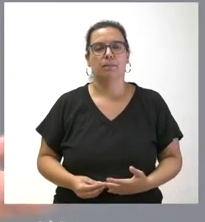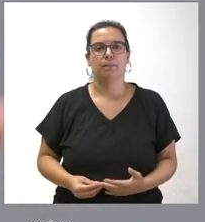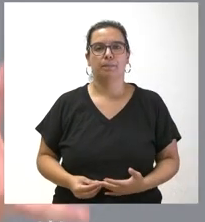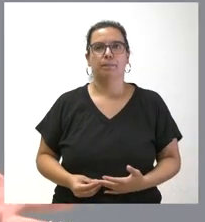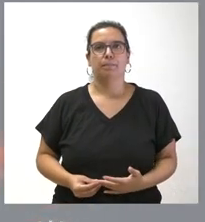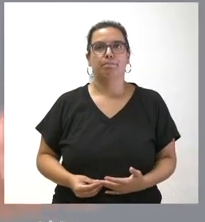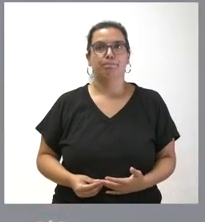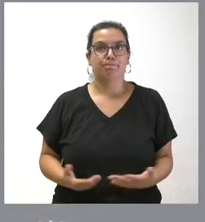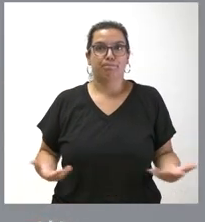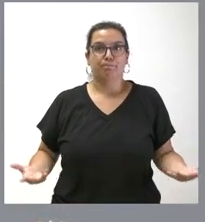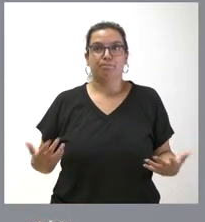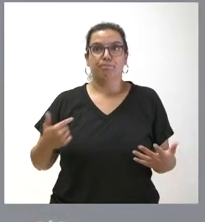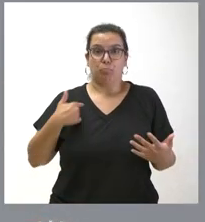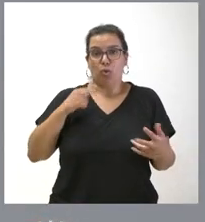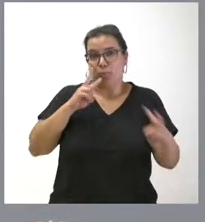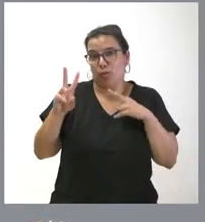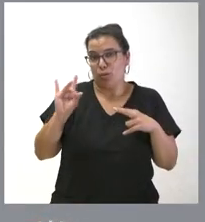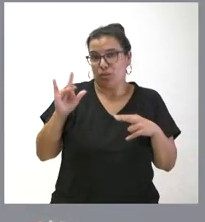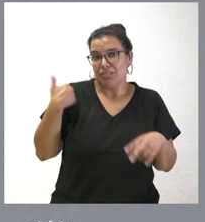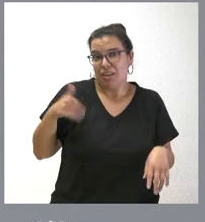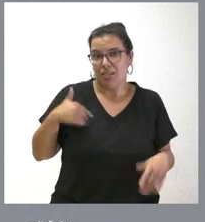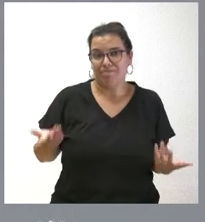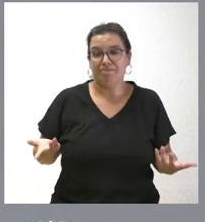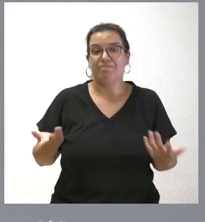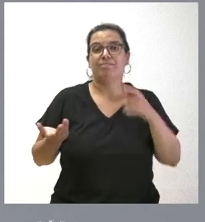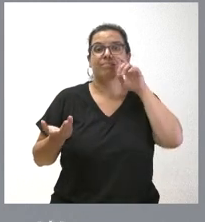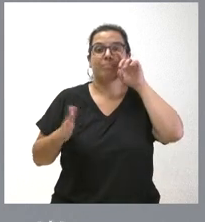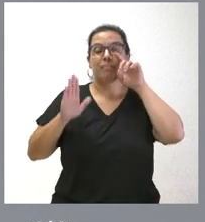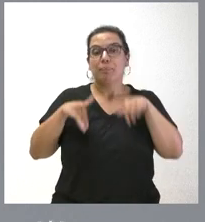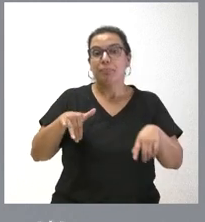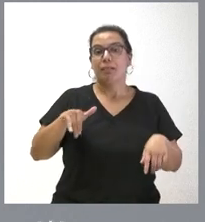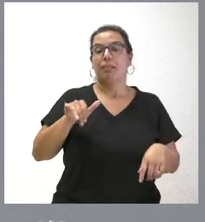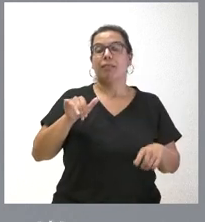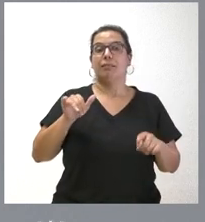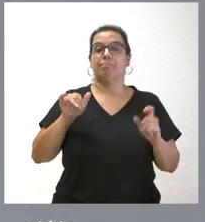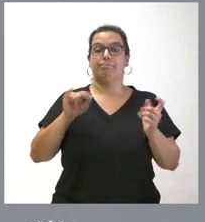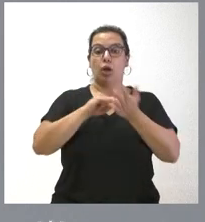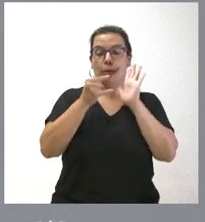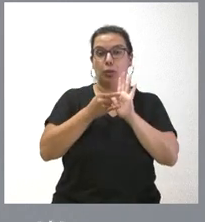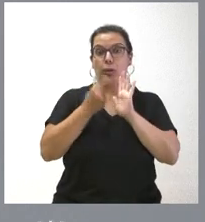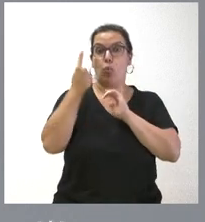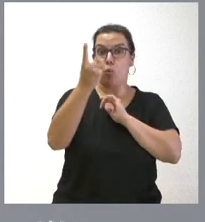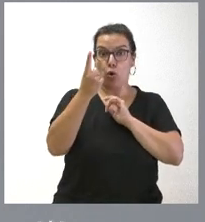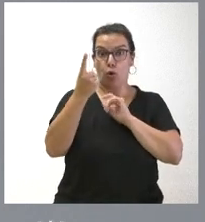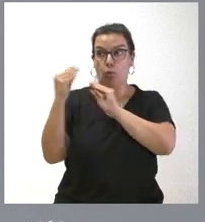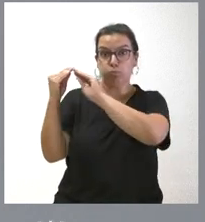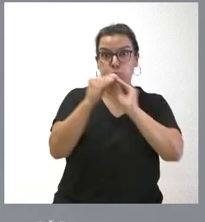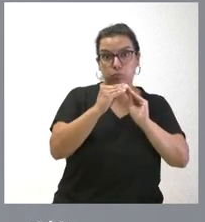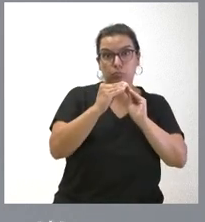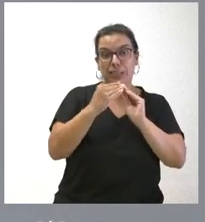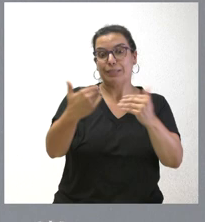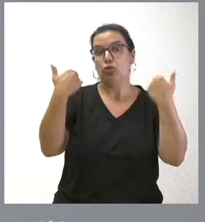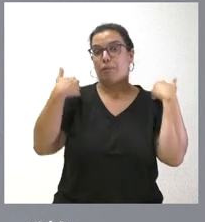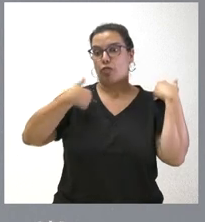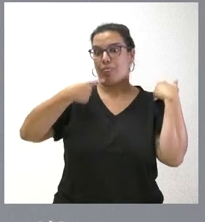Bueno yo seguiré contestado que es que quien corresponde identificar si forma parte de la misma unidad o no es el equipo técnico que